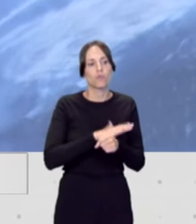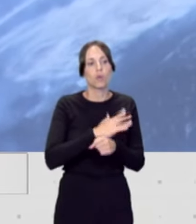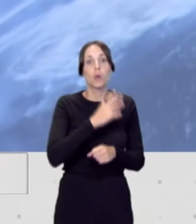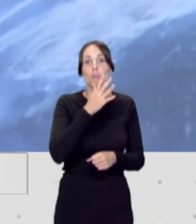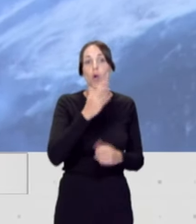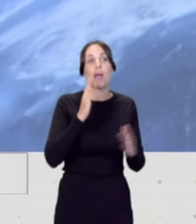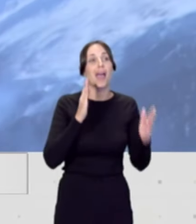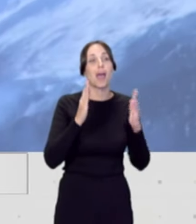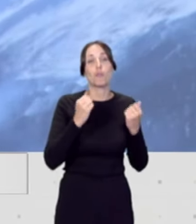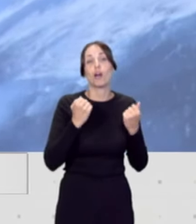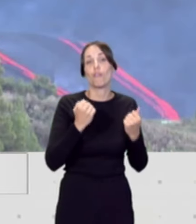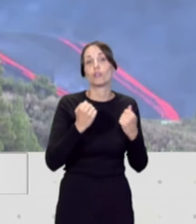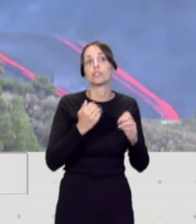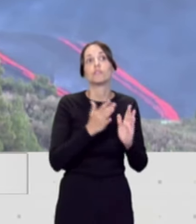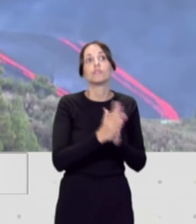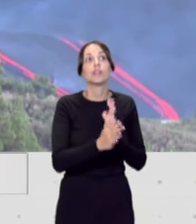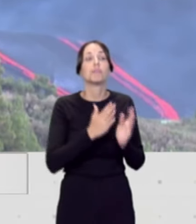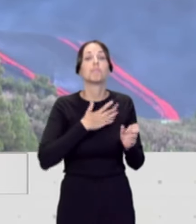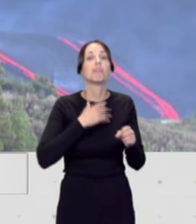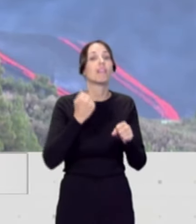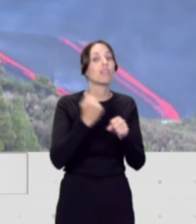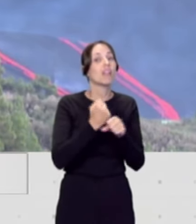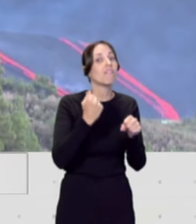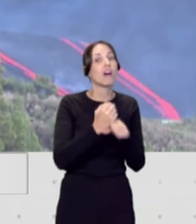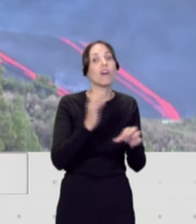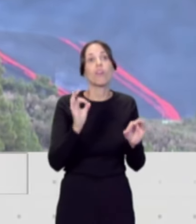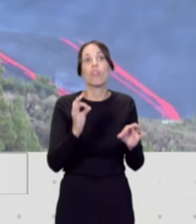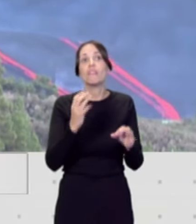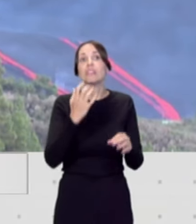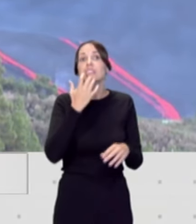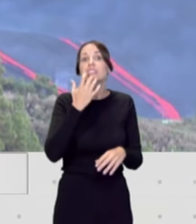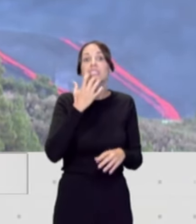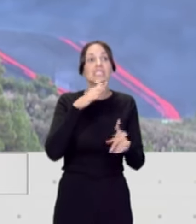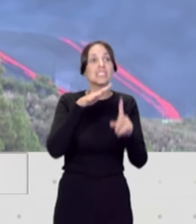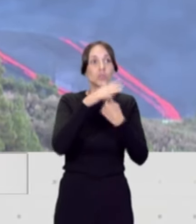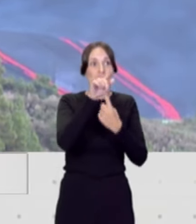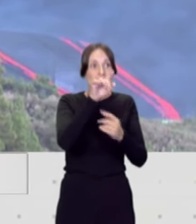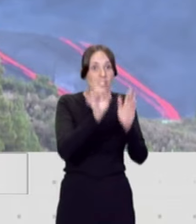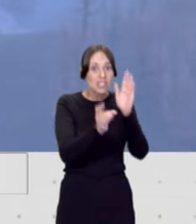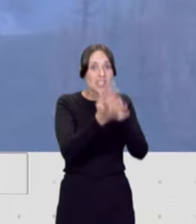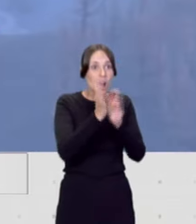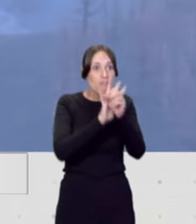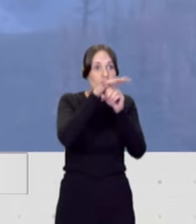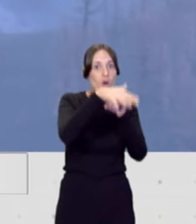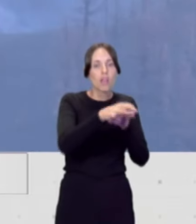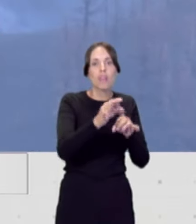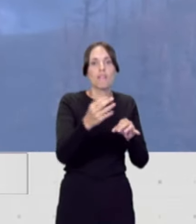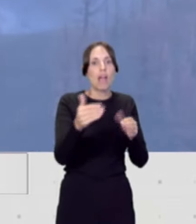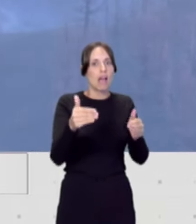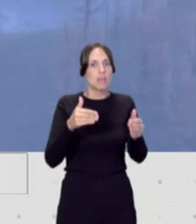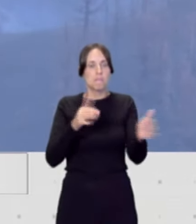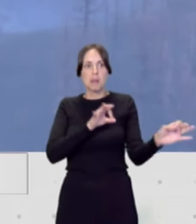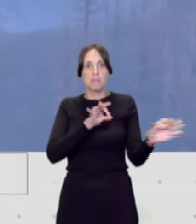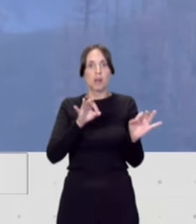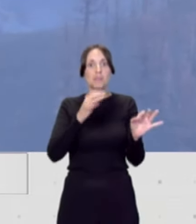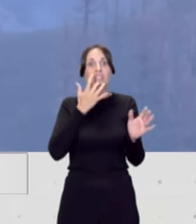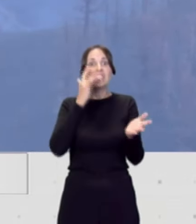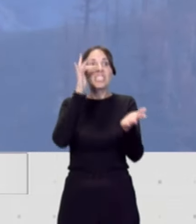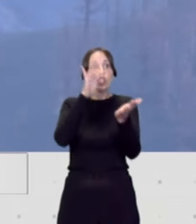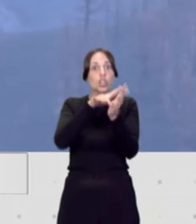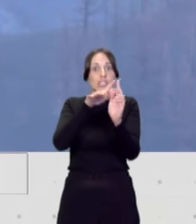nuestro trabajo es estar lo mejor preparados para afrontar una situación como esta, pero cuando llega esa situación y se mantiene durante